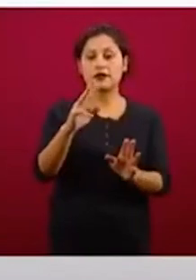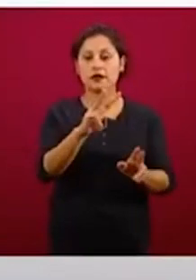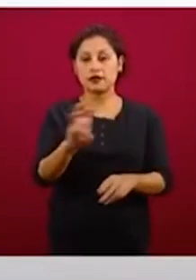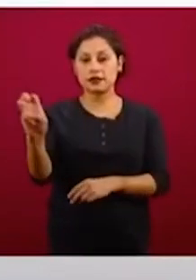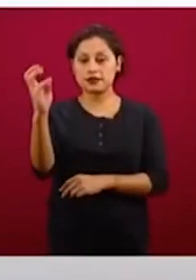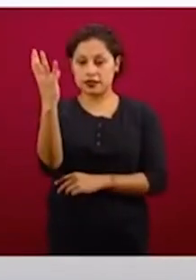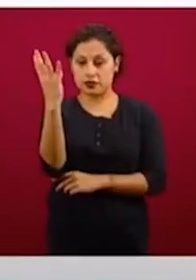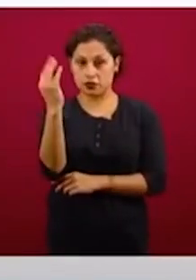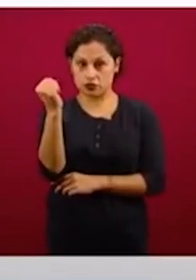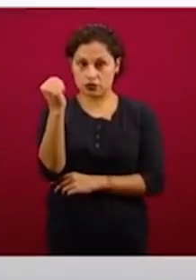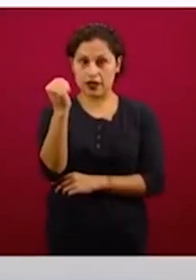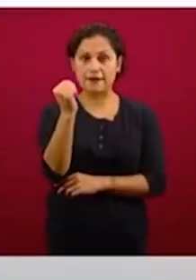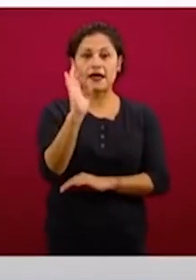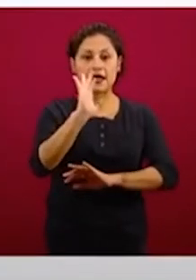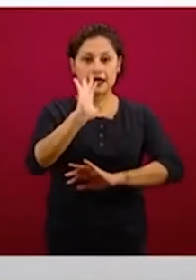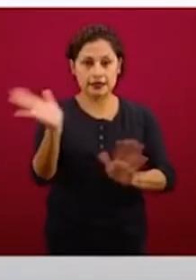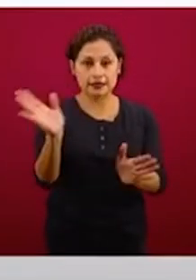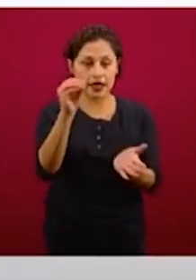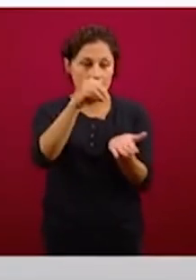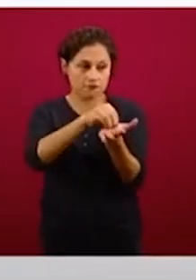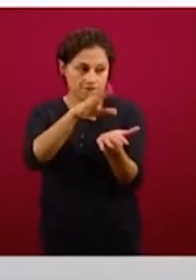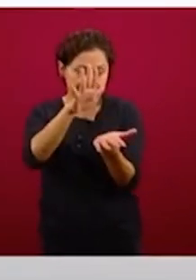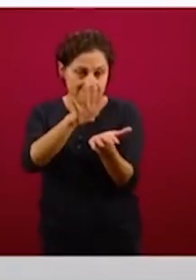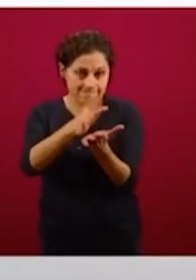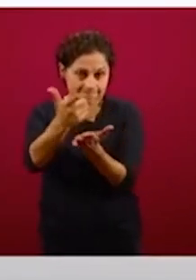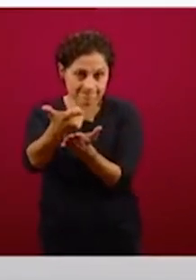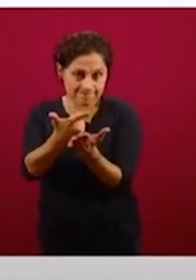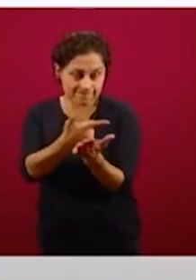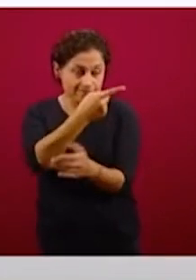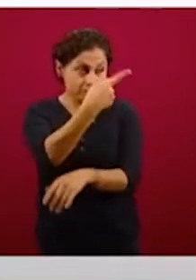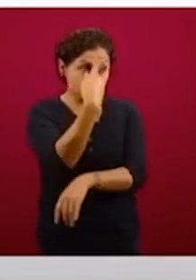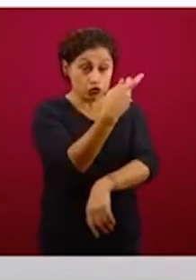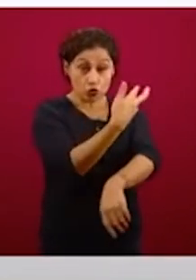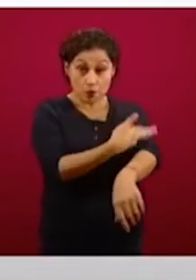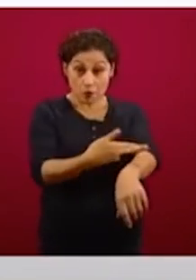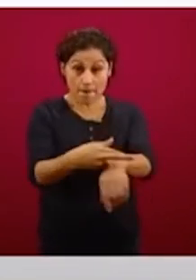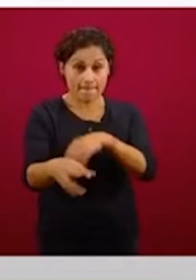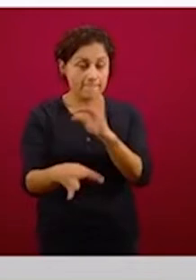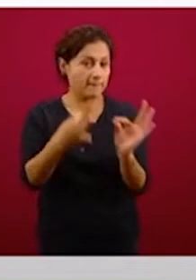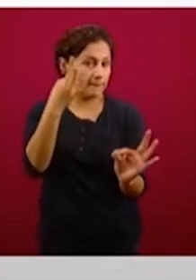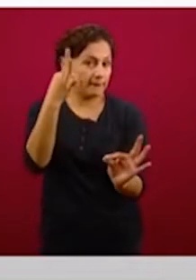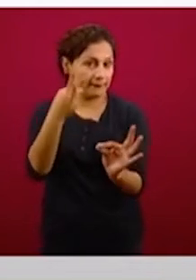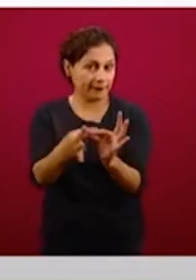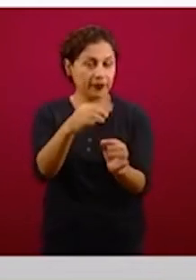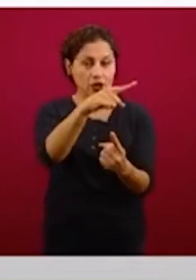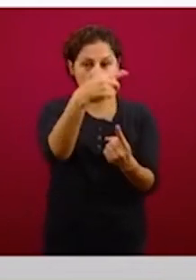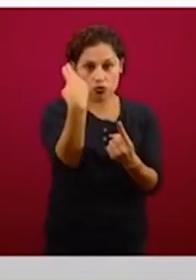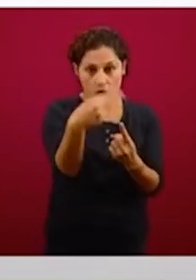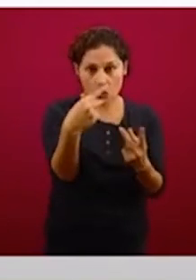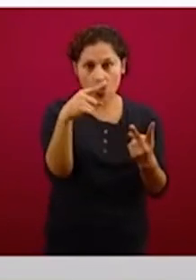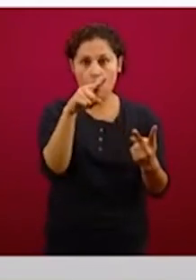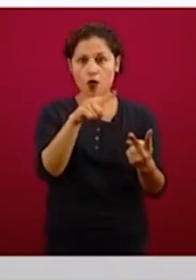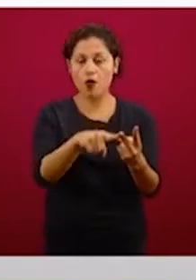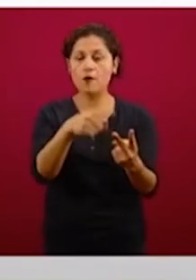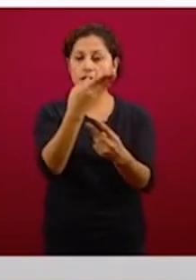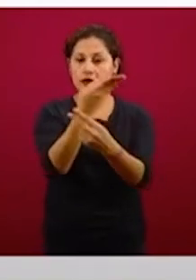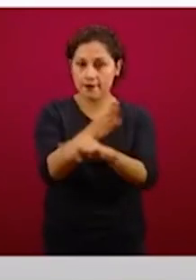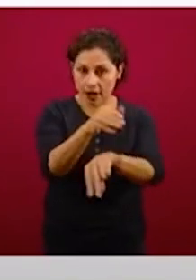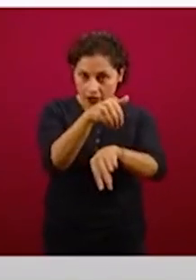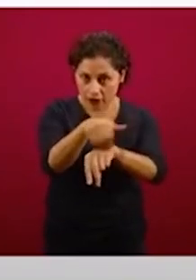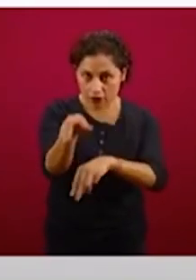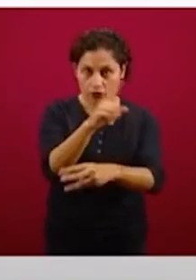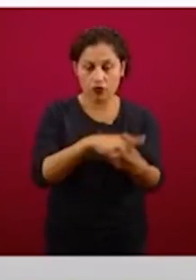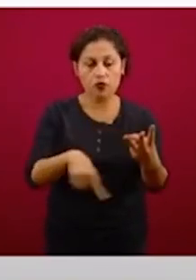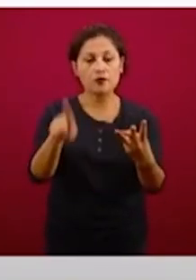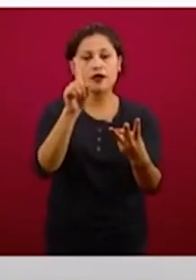ya validados ya con toda la información que les hemos pedido el nombre el número de cuenta la clave el banco